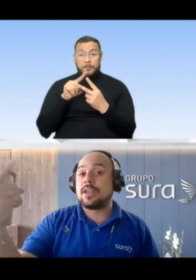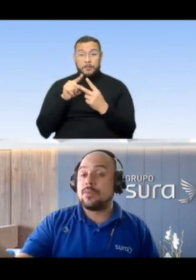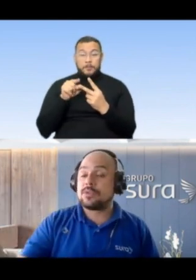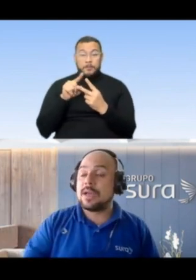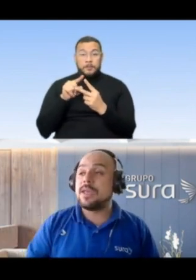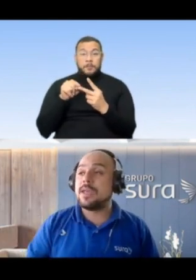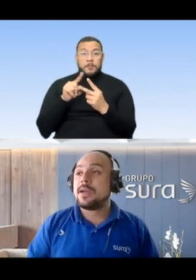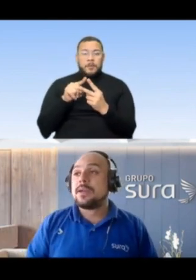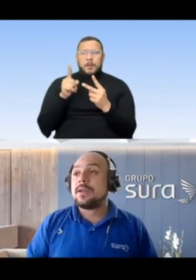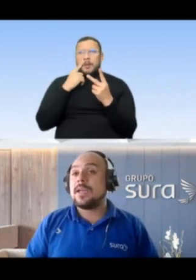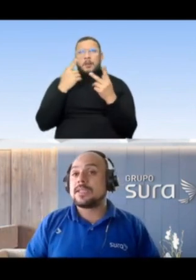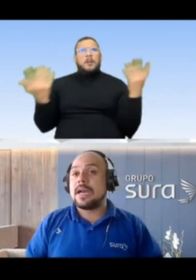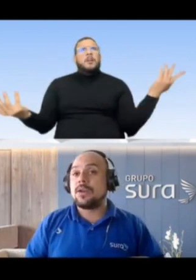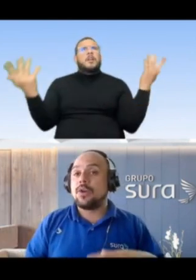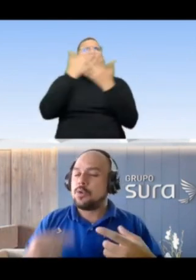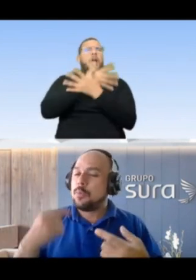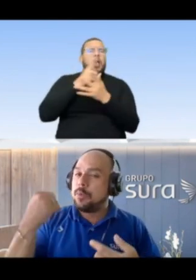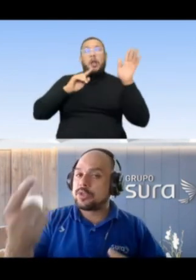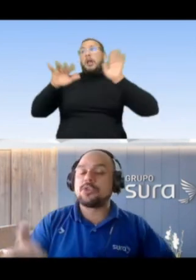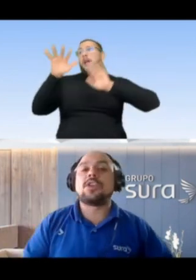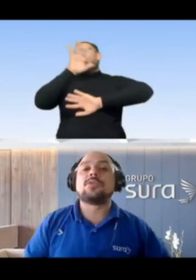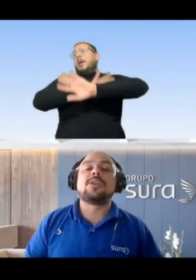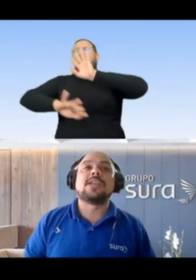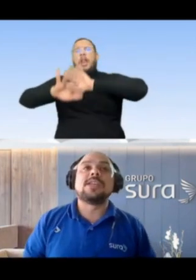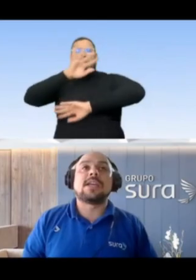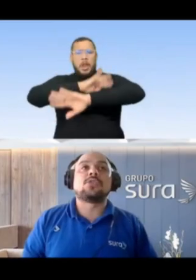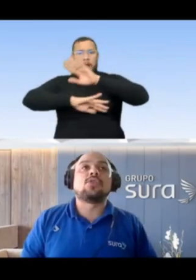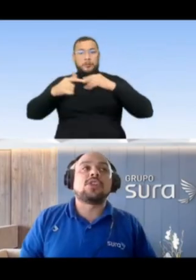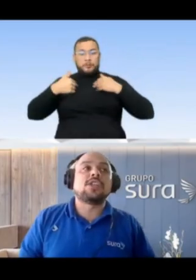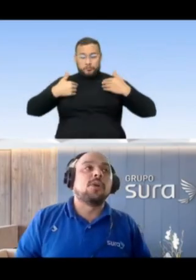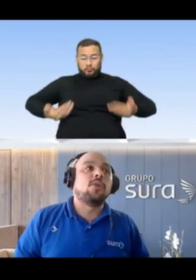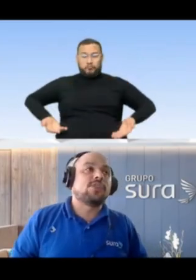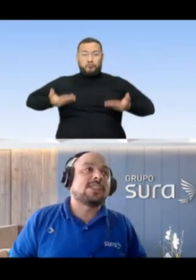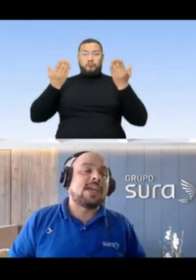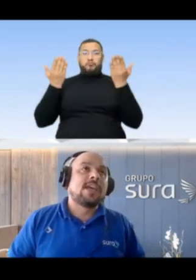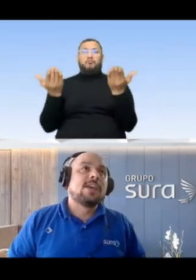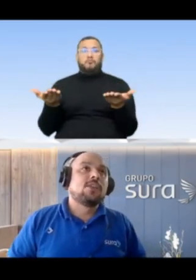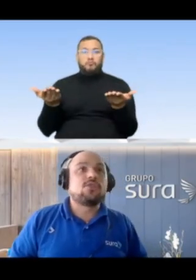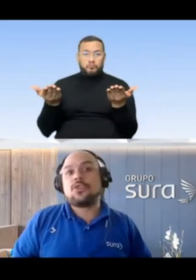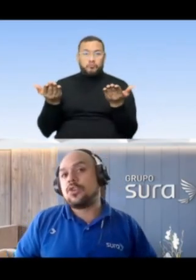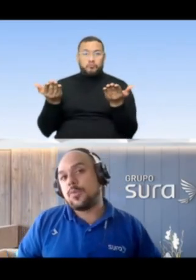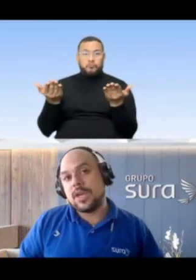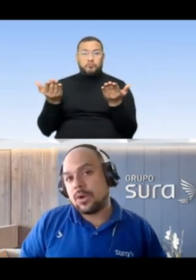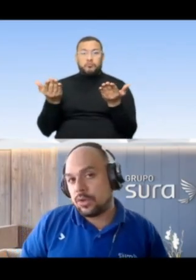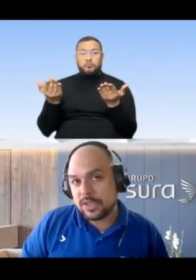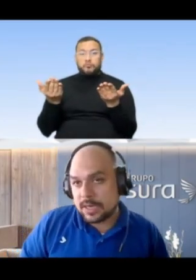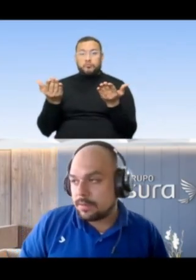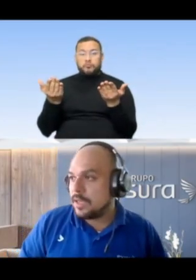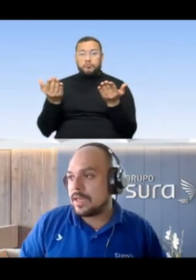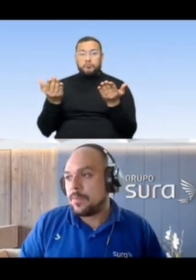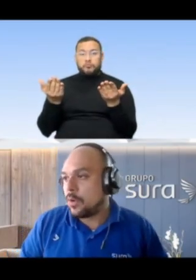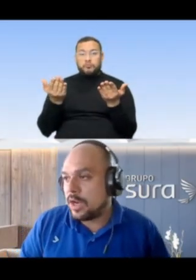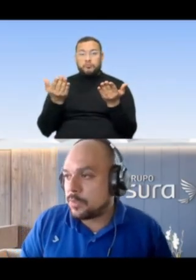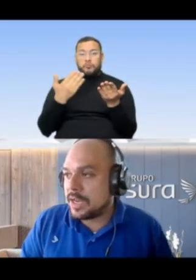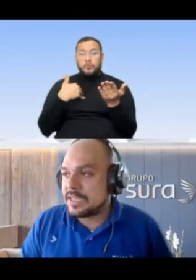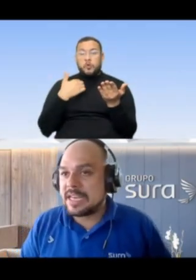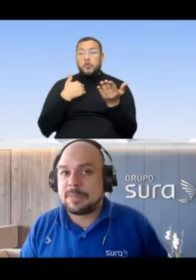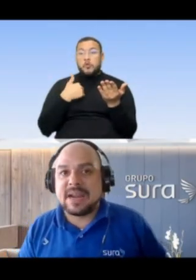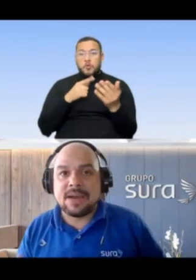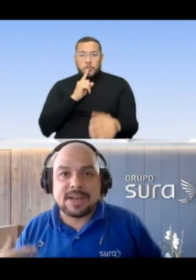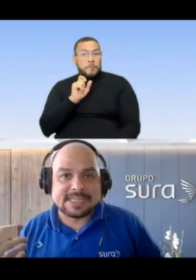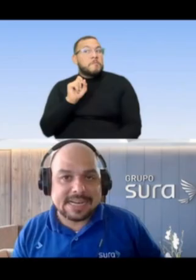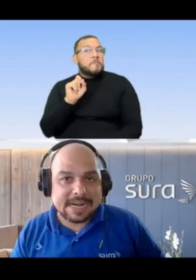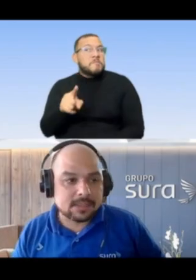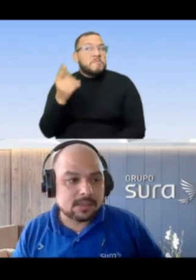para que no nos enredemos la vida. Y es algo, es un plus que yo les voy a enseñar en estos 6 módulos, y es que yo no los voy a corchar, ni tampoco les